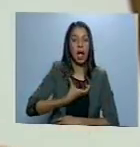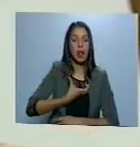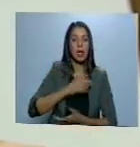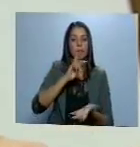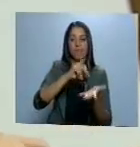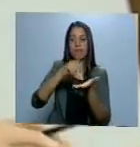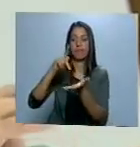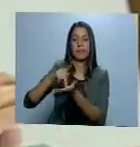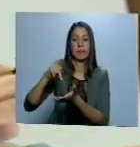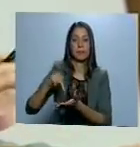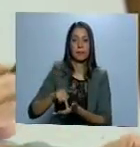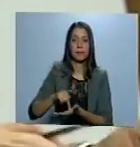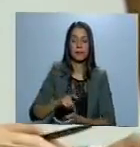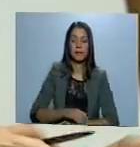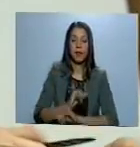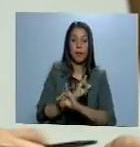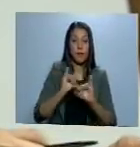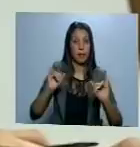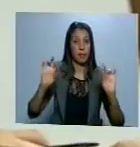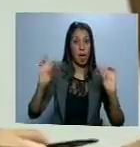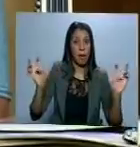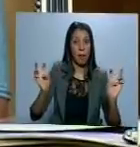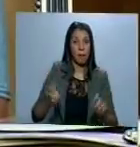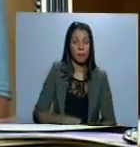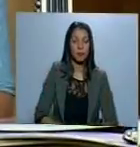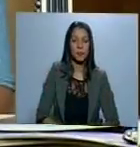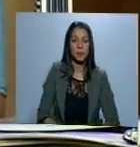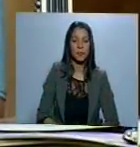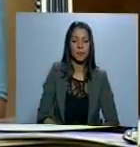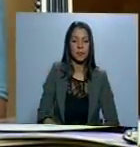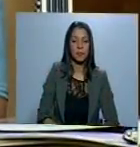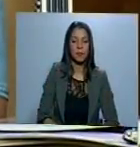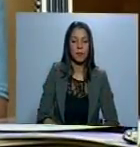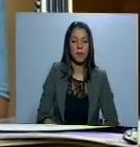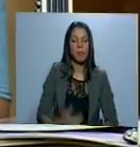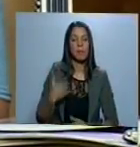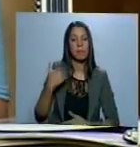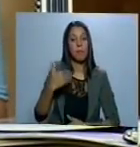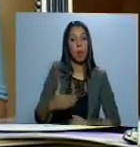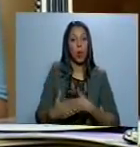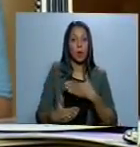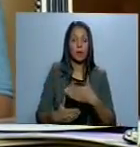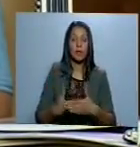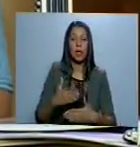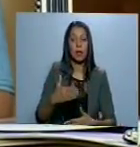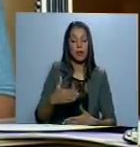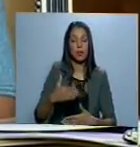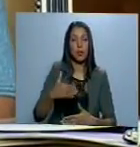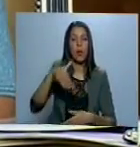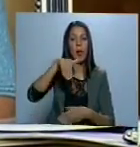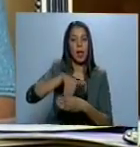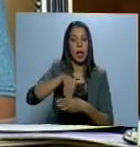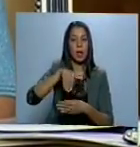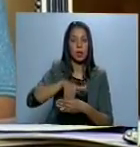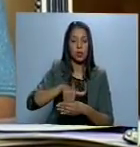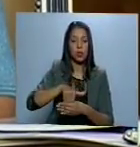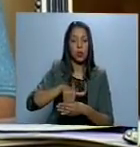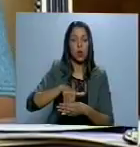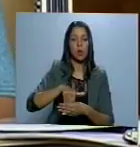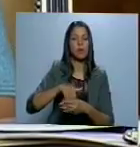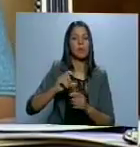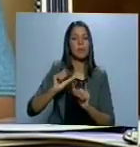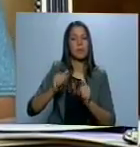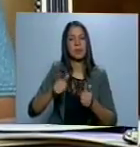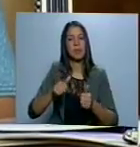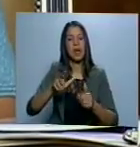alcaldesas. Es todo, Presidenta. Bueno, el proceso electoral constituyente inició el